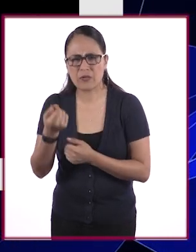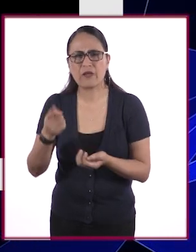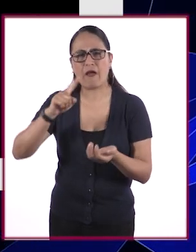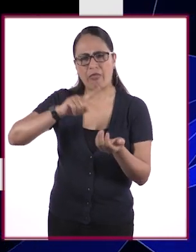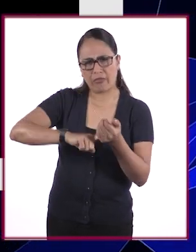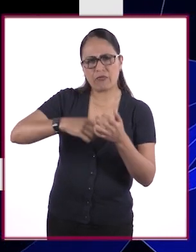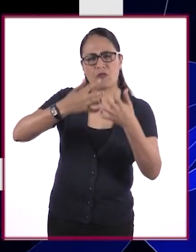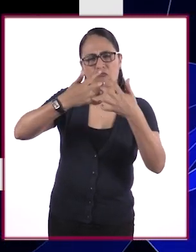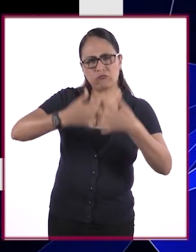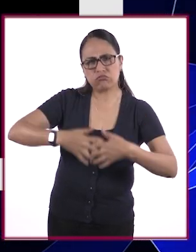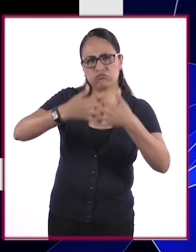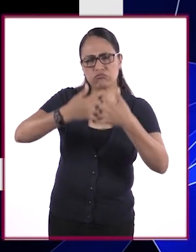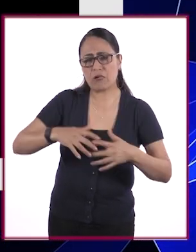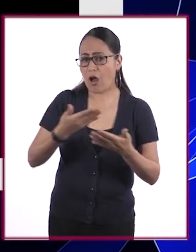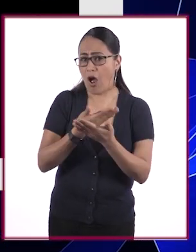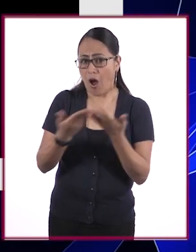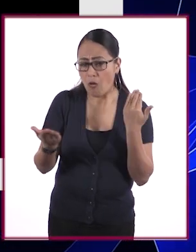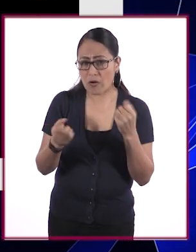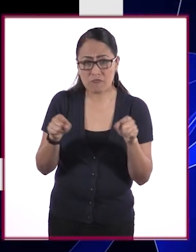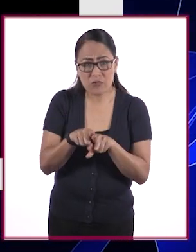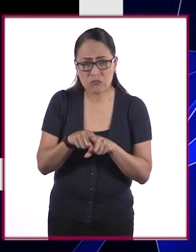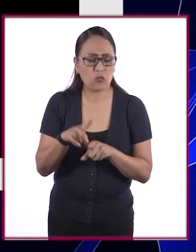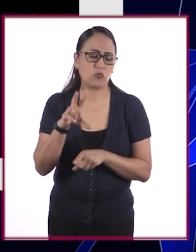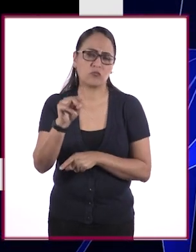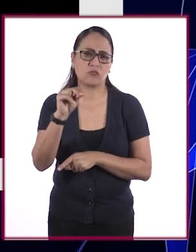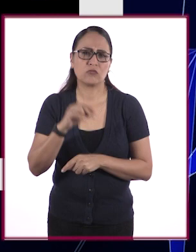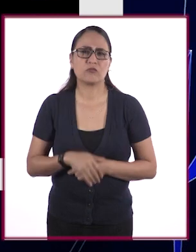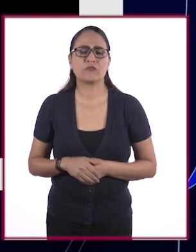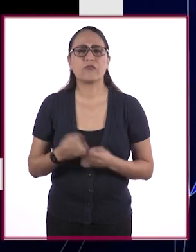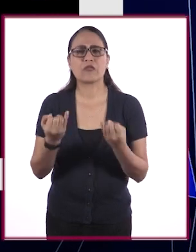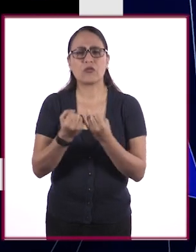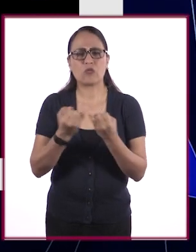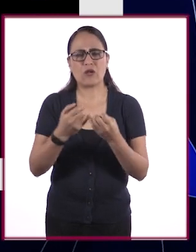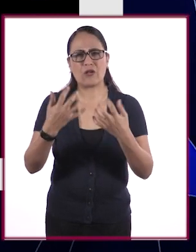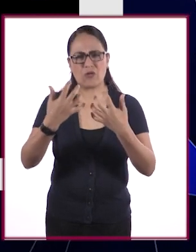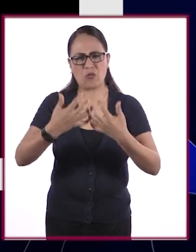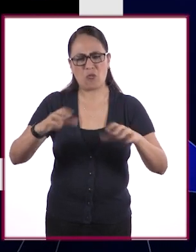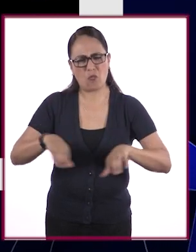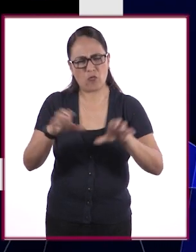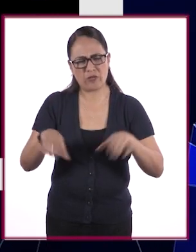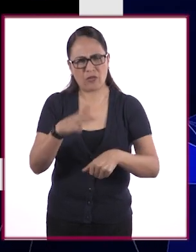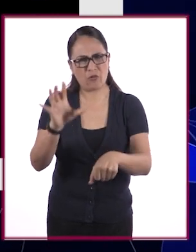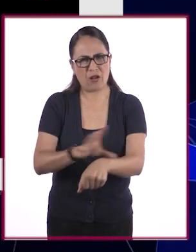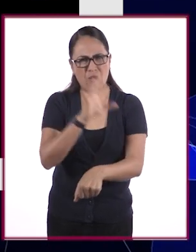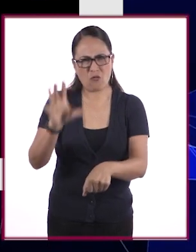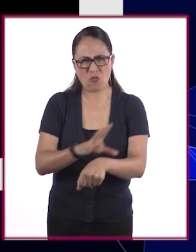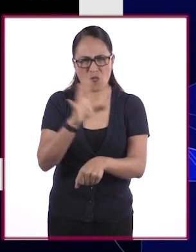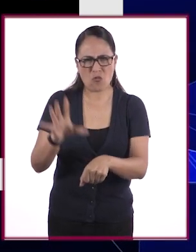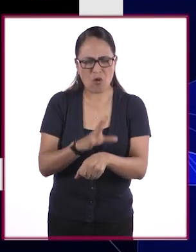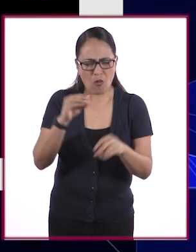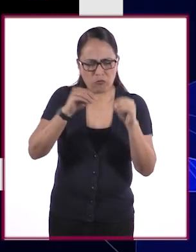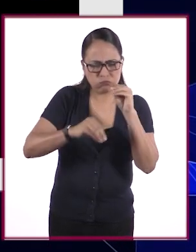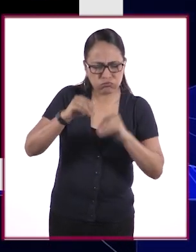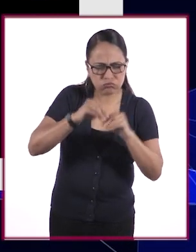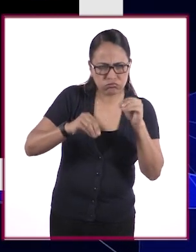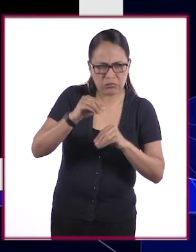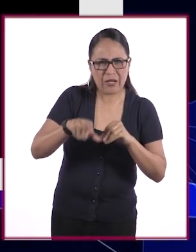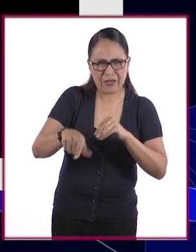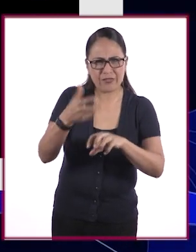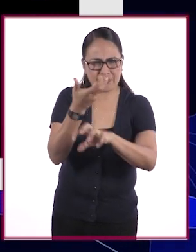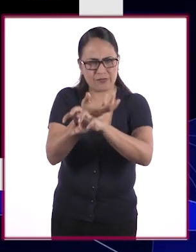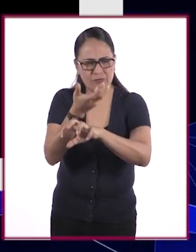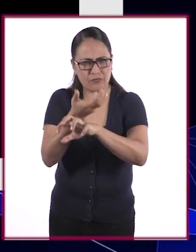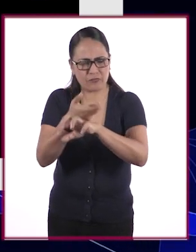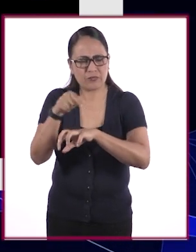componentes mecánicos, algo que hoy todavía no se utiliza. Las primeras computadoras electrónicas que se comenzaron a construir